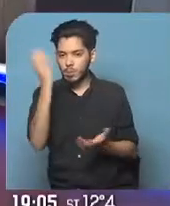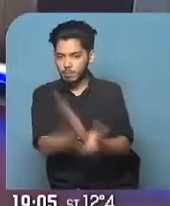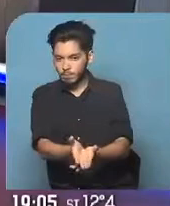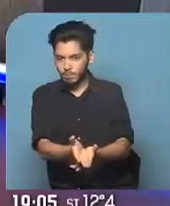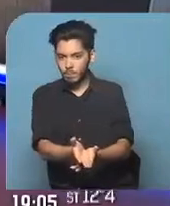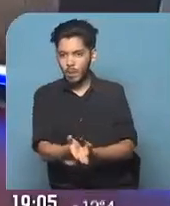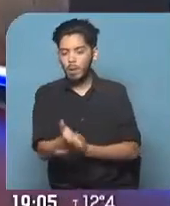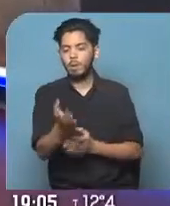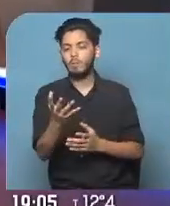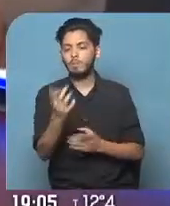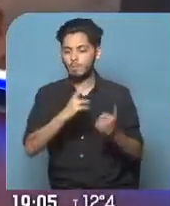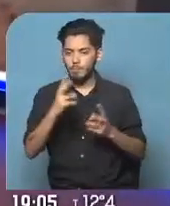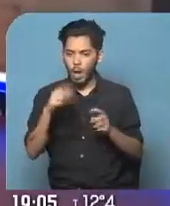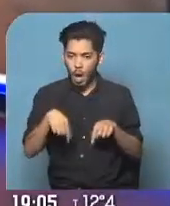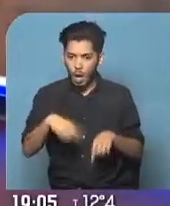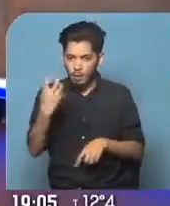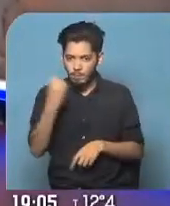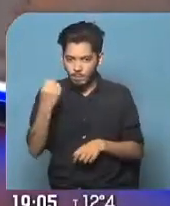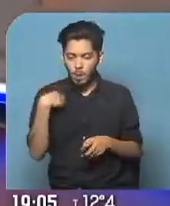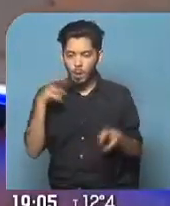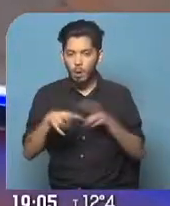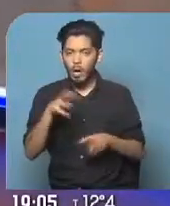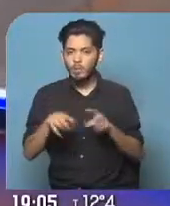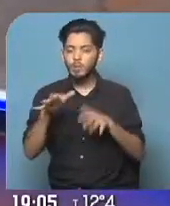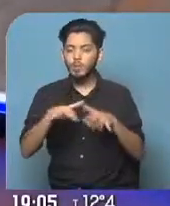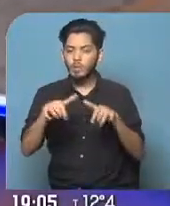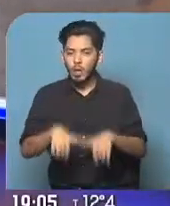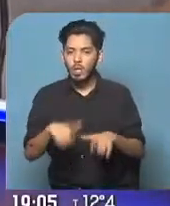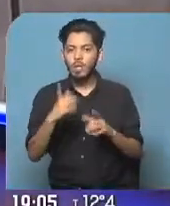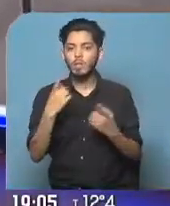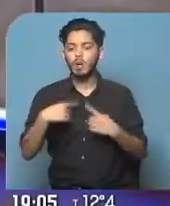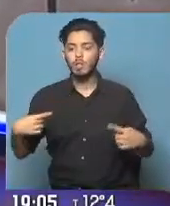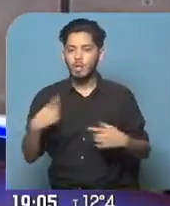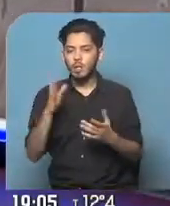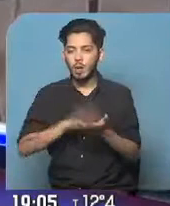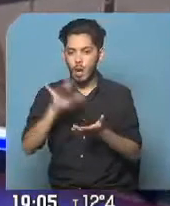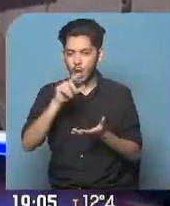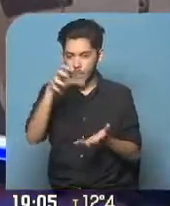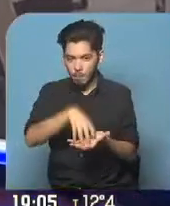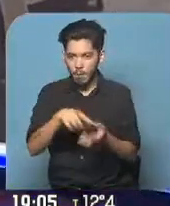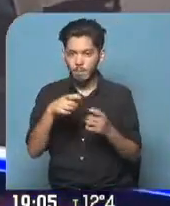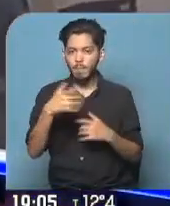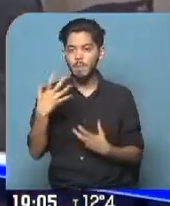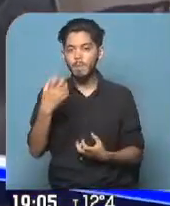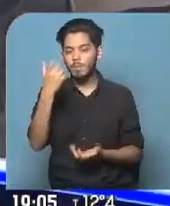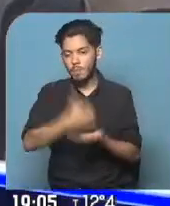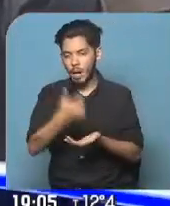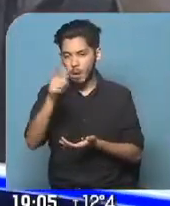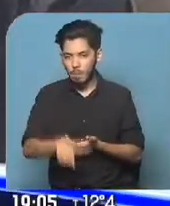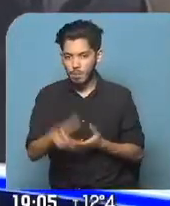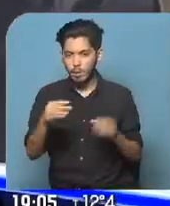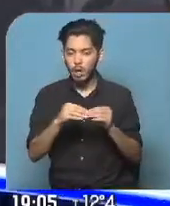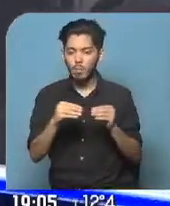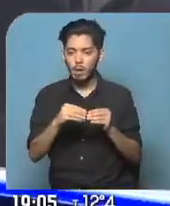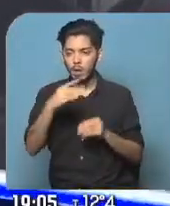vamos a buscar que cause repercusiones a esta decisión del tribunal oral de lomas de zamora para eso tenemos ya en uno de los móviles de la tv pública